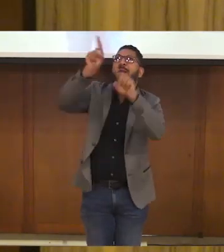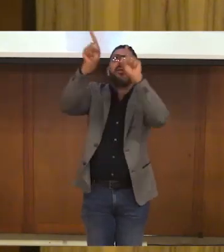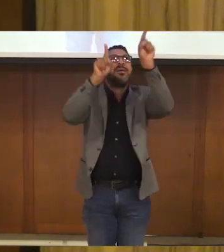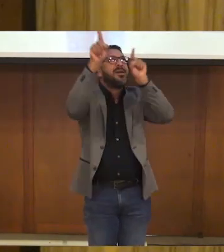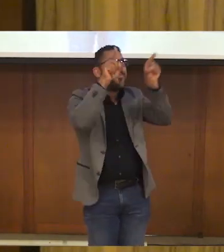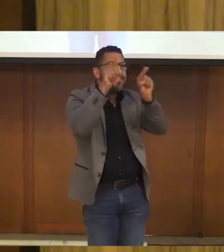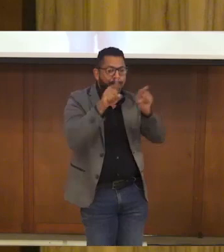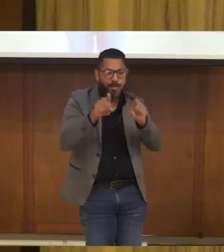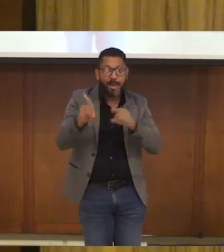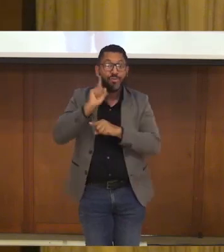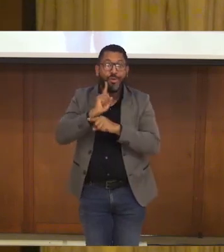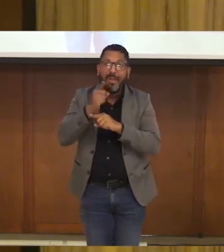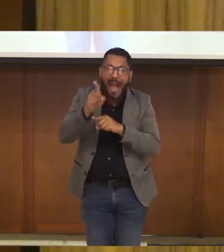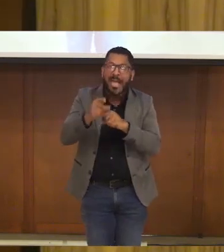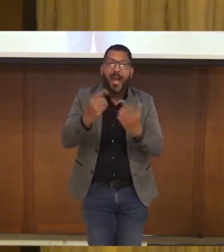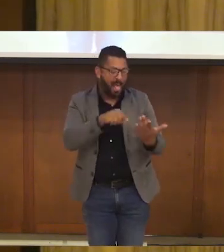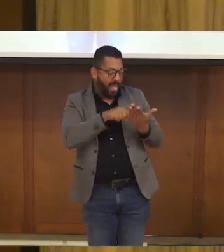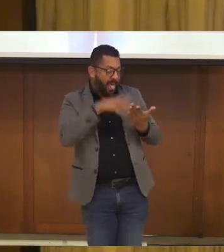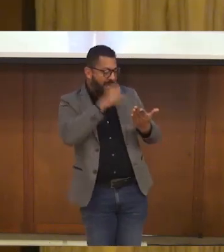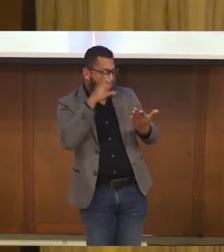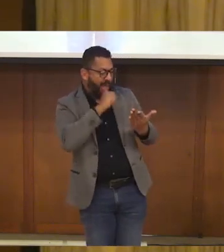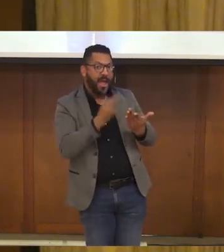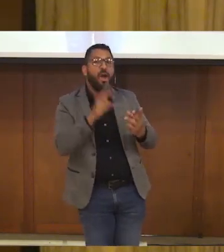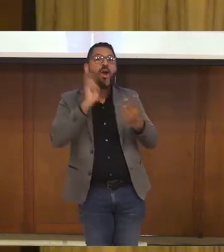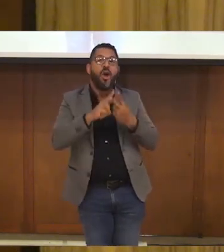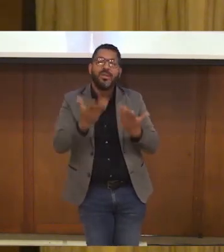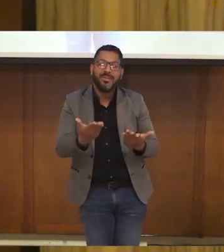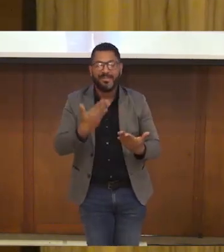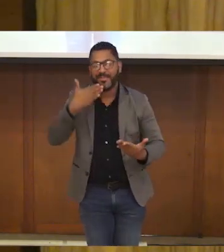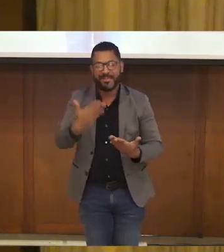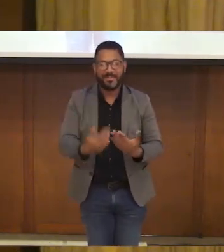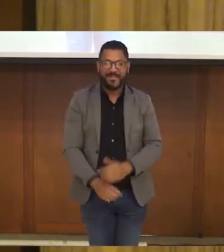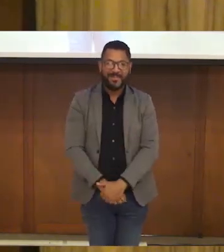que existen, que viven en todas las ciudades, para que tengan la oportunidad de conocerlo. Gracias.